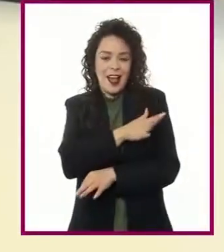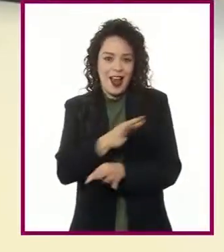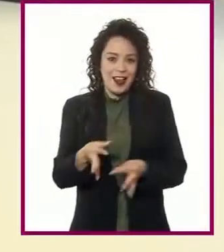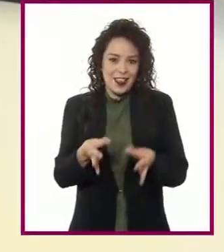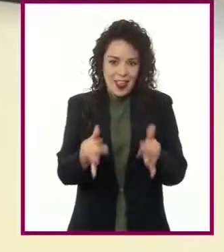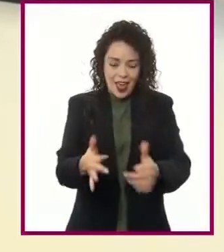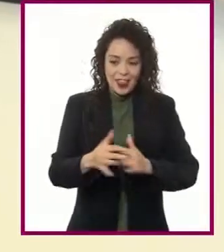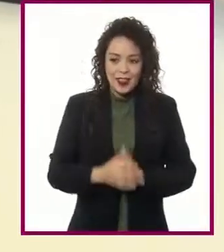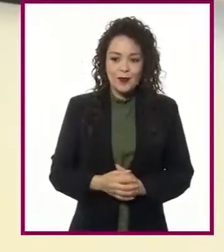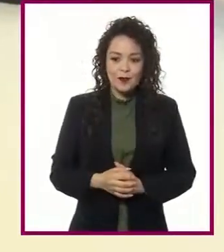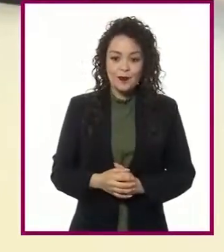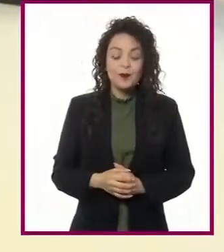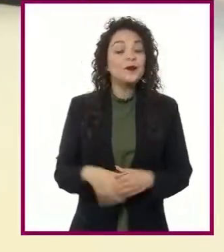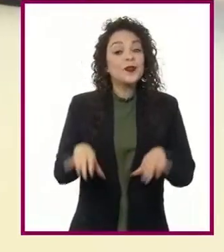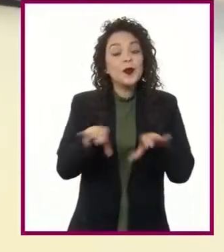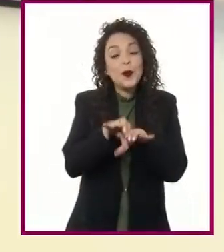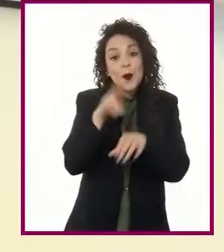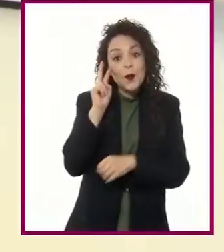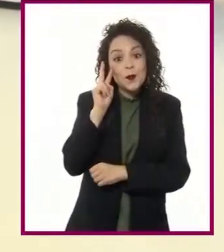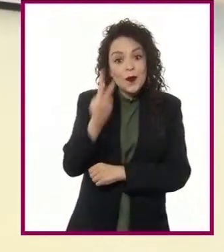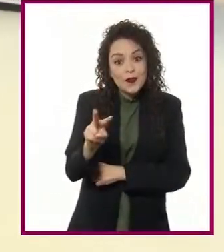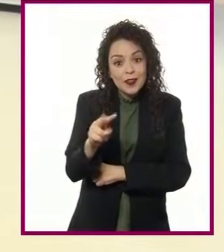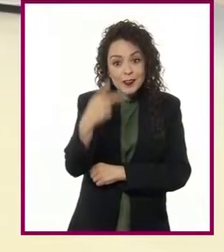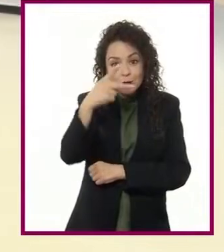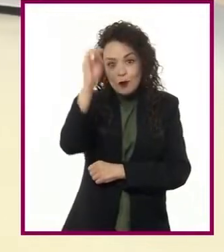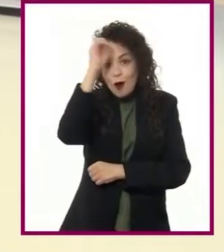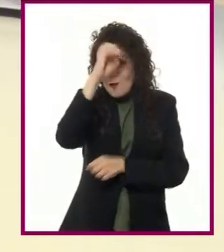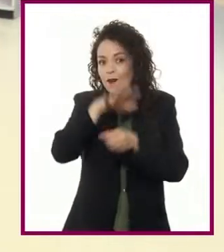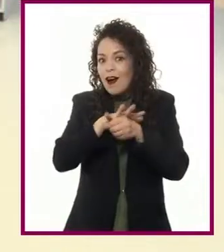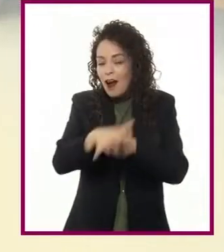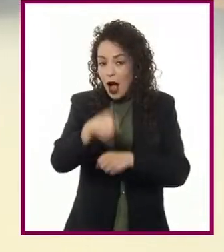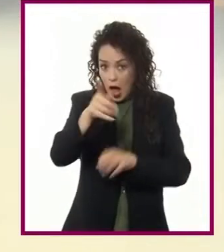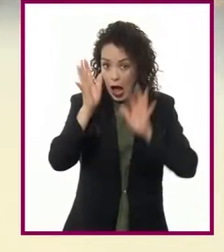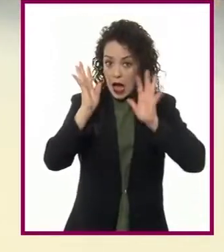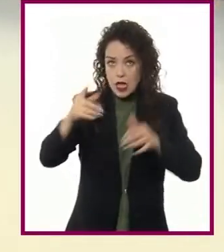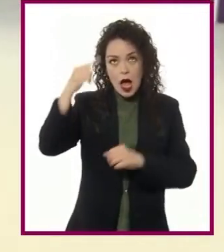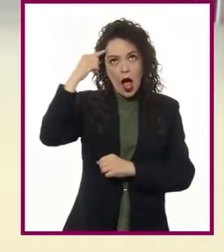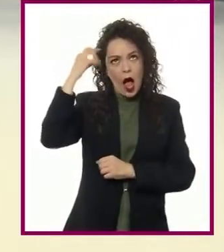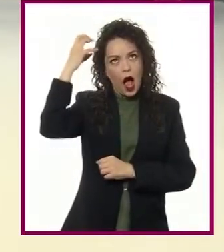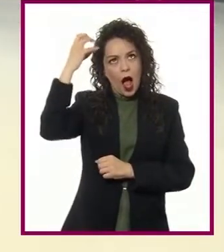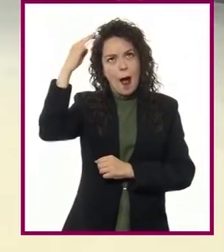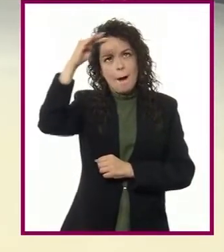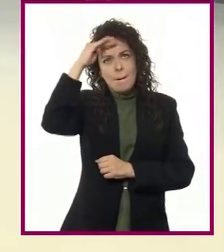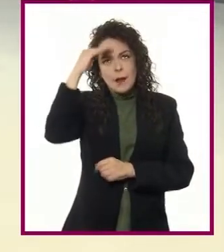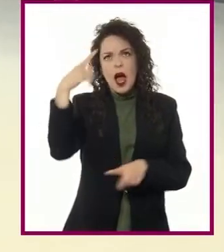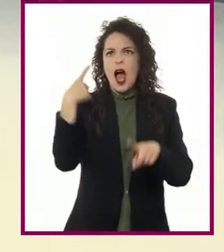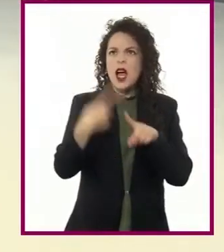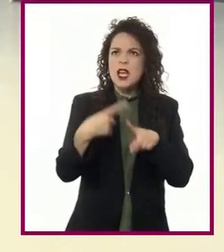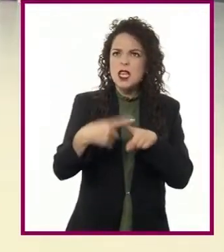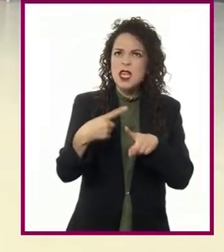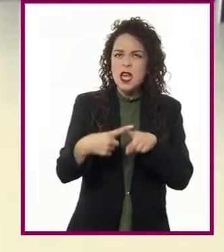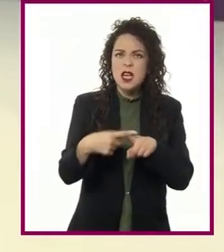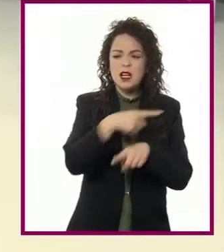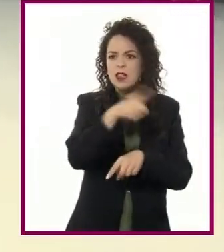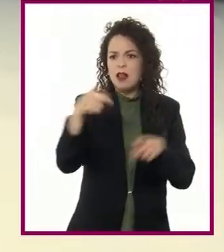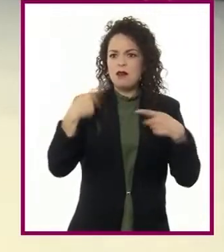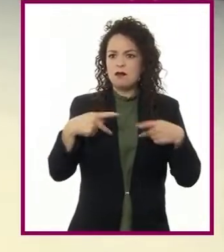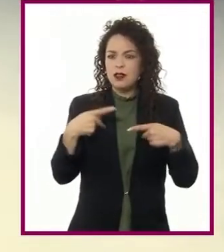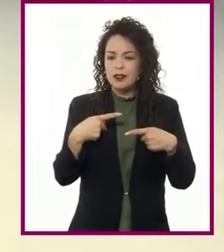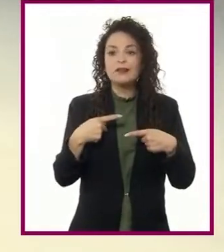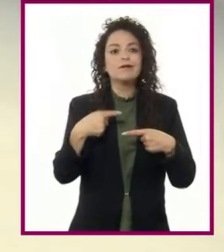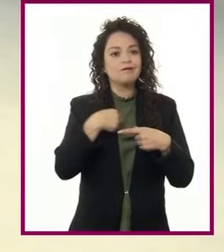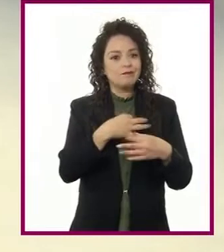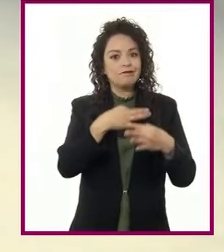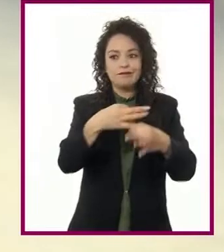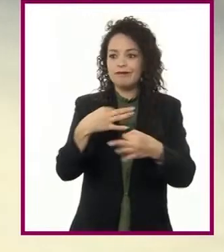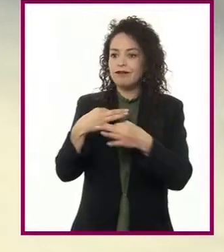¿Qué les ha parecido? ¿Ustedes se han puesto a reflexionar quiénes y cómo los han influido otras personas y